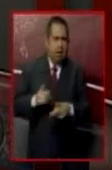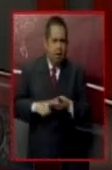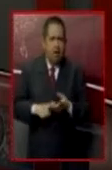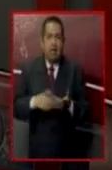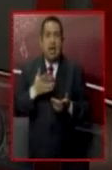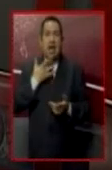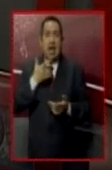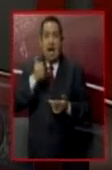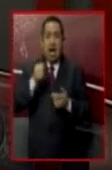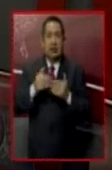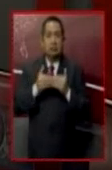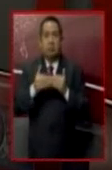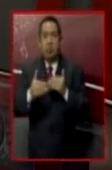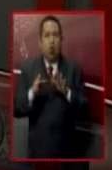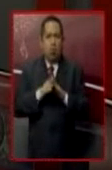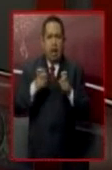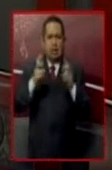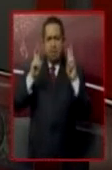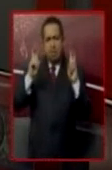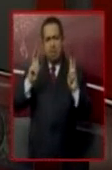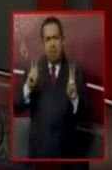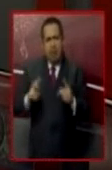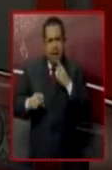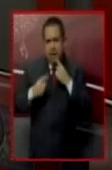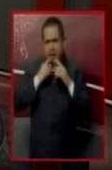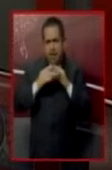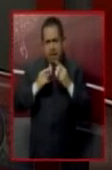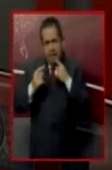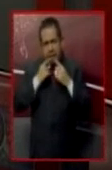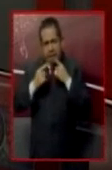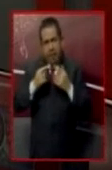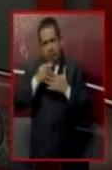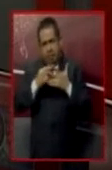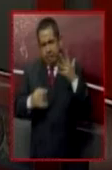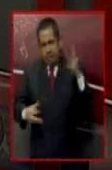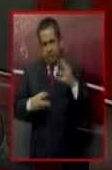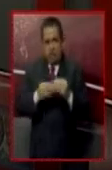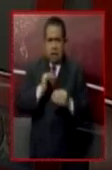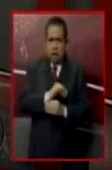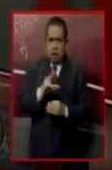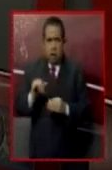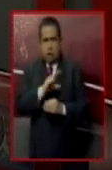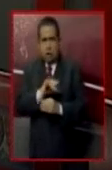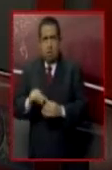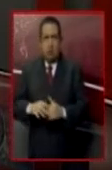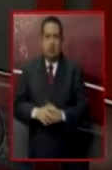de las gasolinas fueron los temas principales durante este debate, en lo general a favor y en contra.